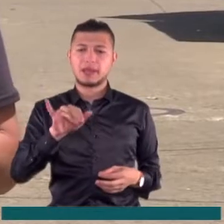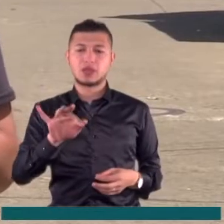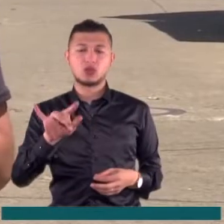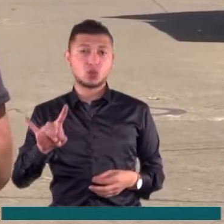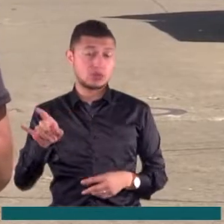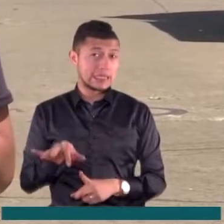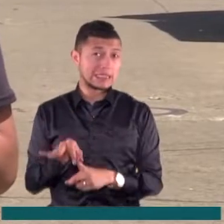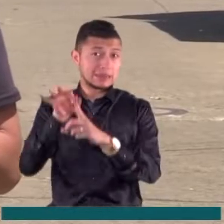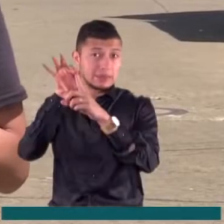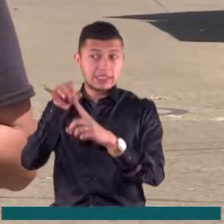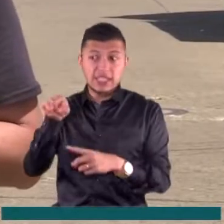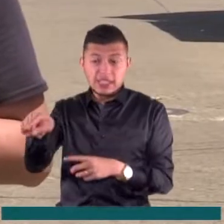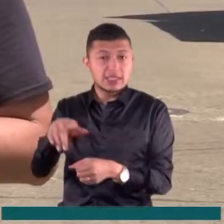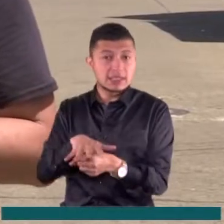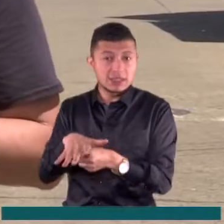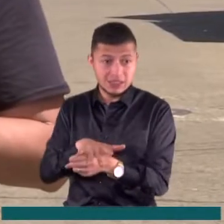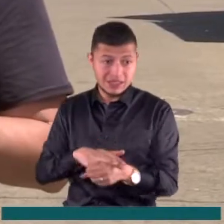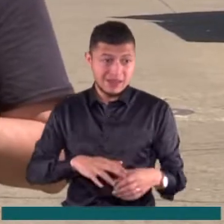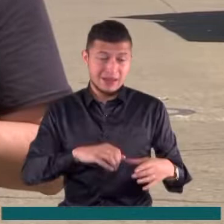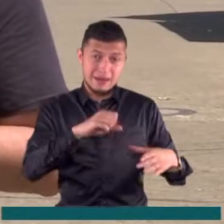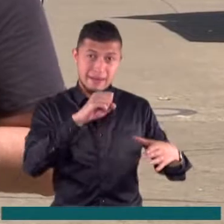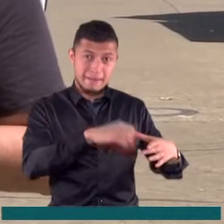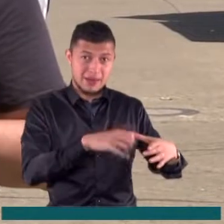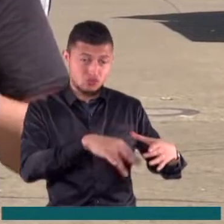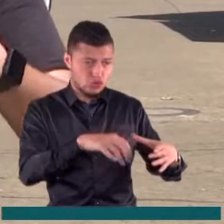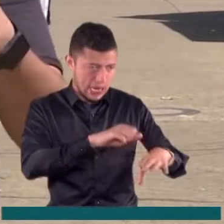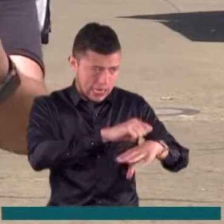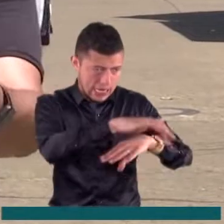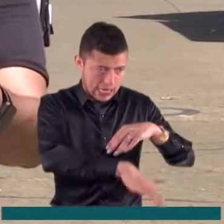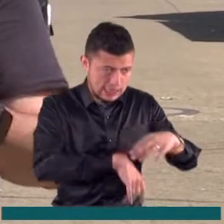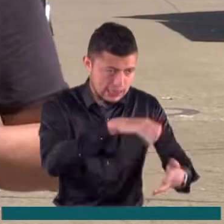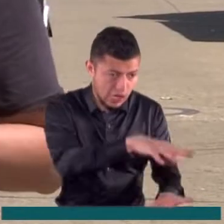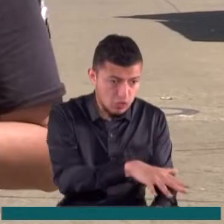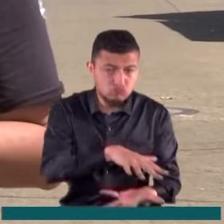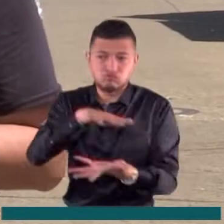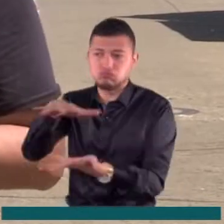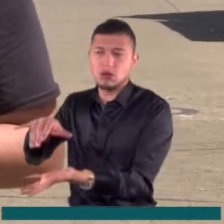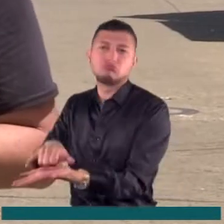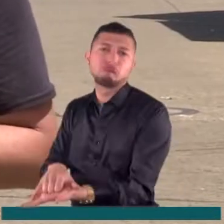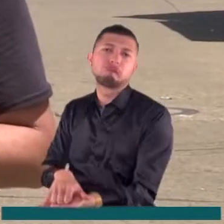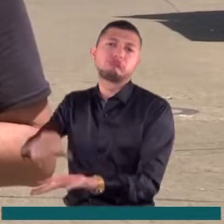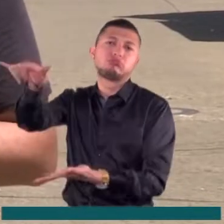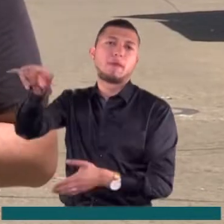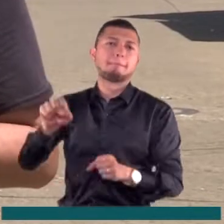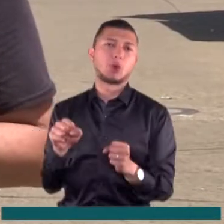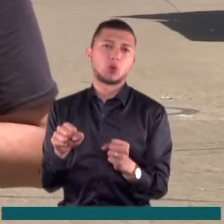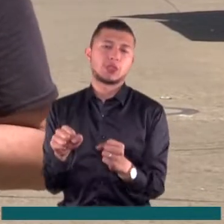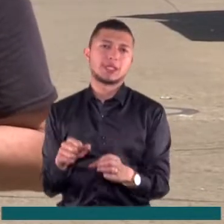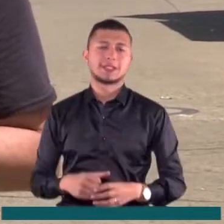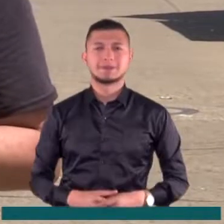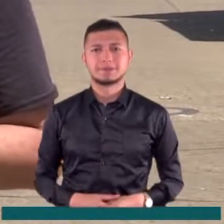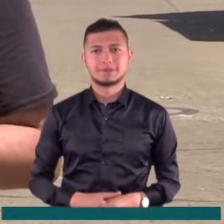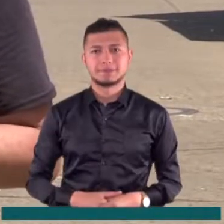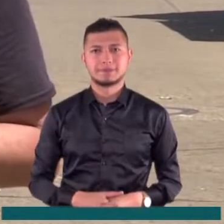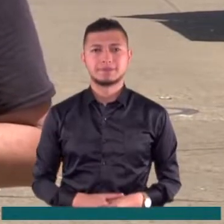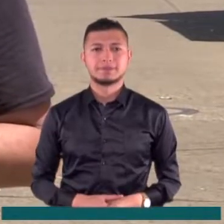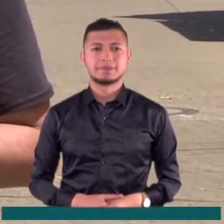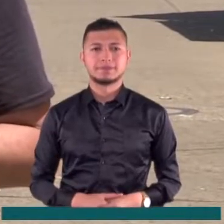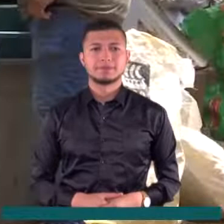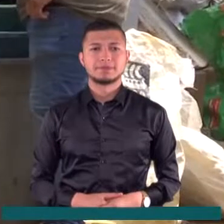especial y es que deben enviar el material que recolectan y que es aprovechable vía aérea hacia Bogotá